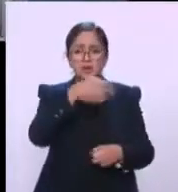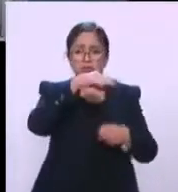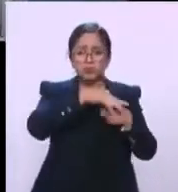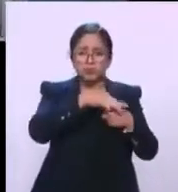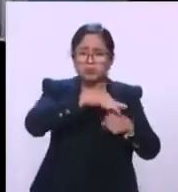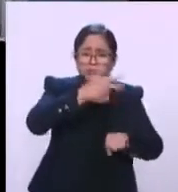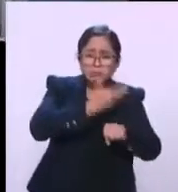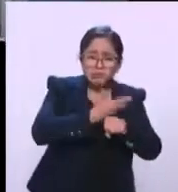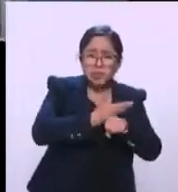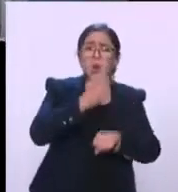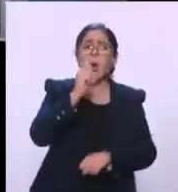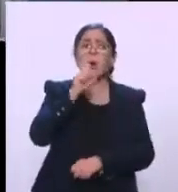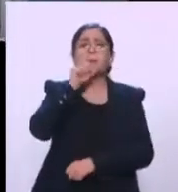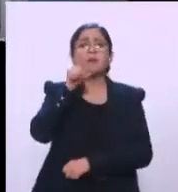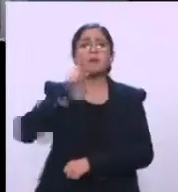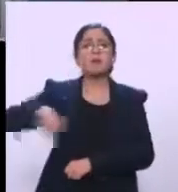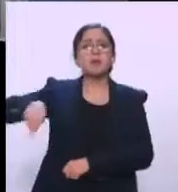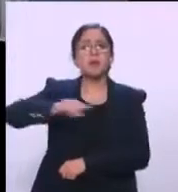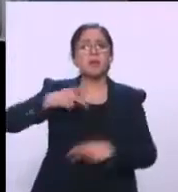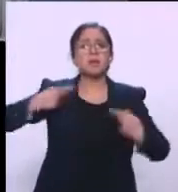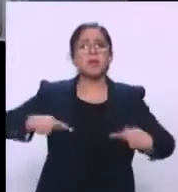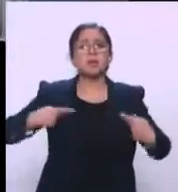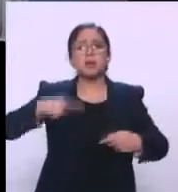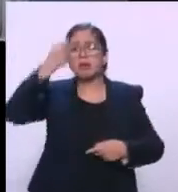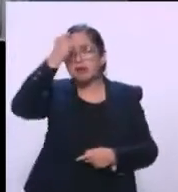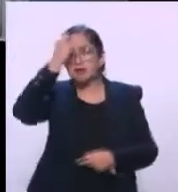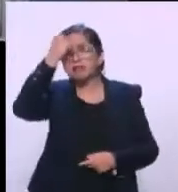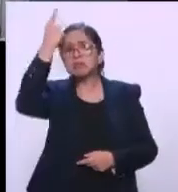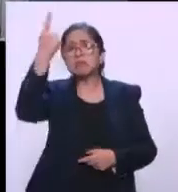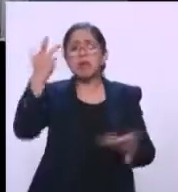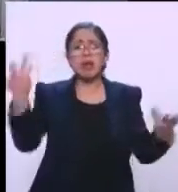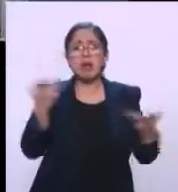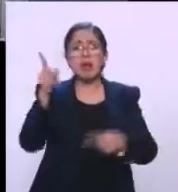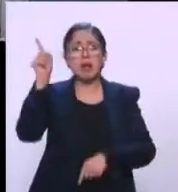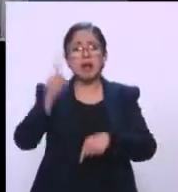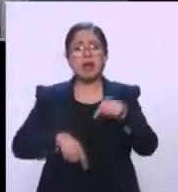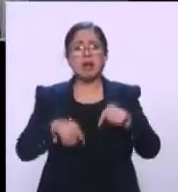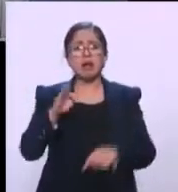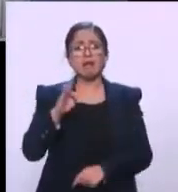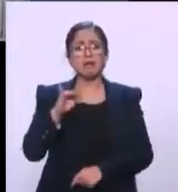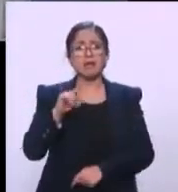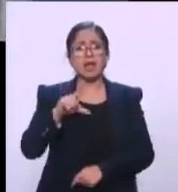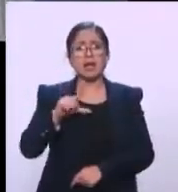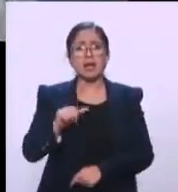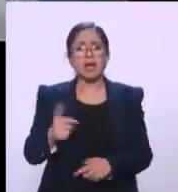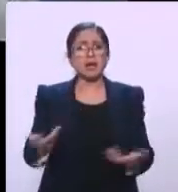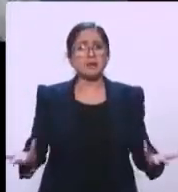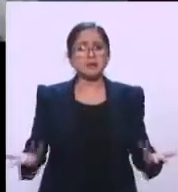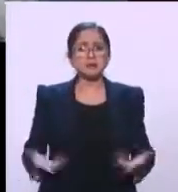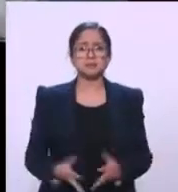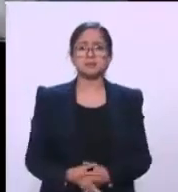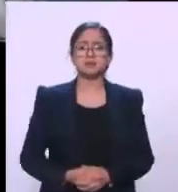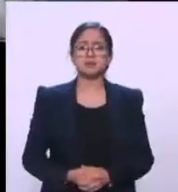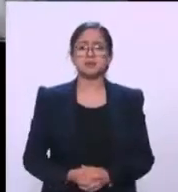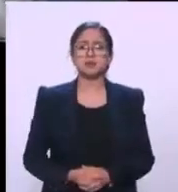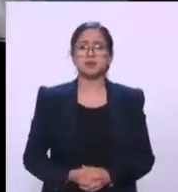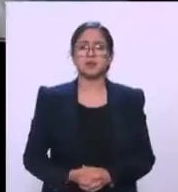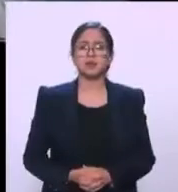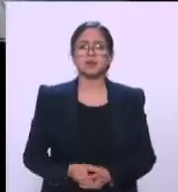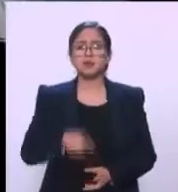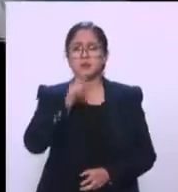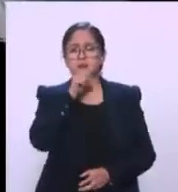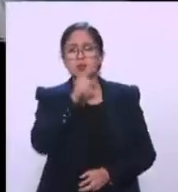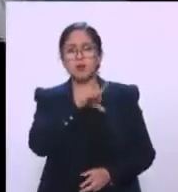o con que andaban inventando, no sé si viste, que ya iban a desaparecer a la fiscalía, ¿no? Pues si quieren vamos rápido con la fiscalía y luego con la